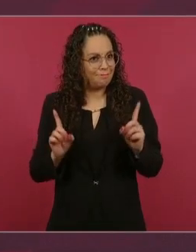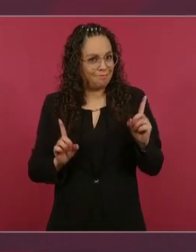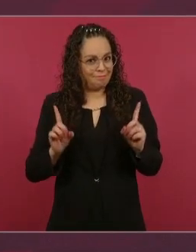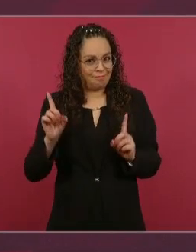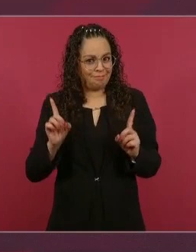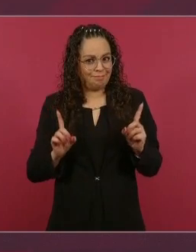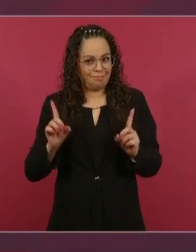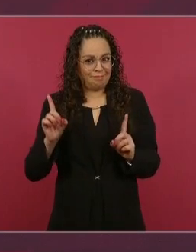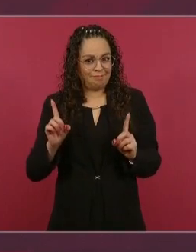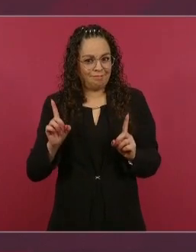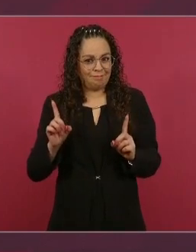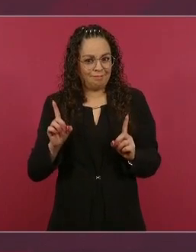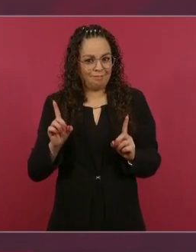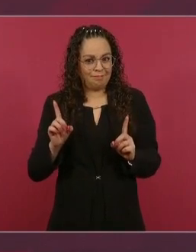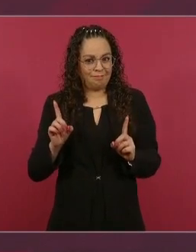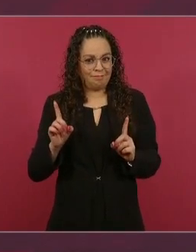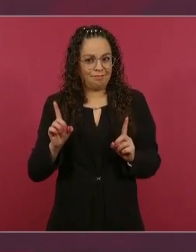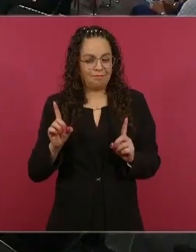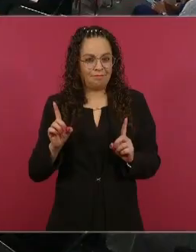A ver, dame los nombres de